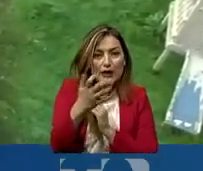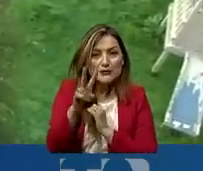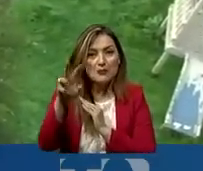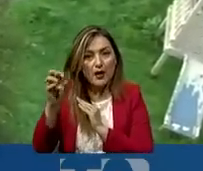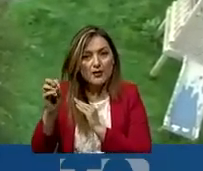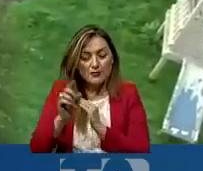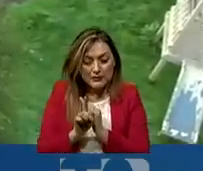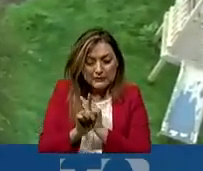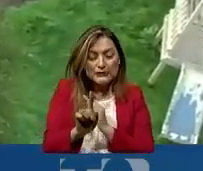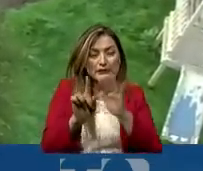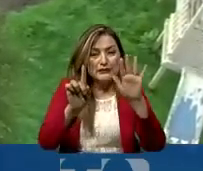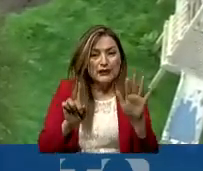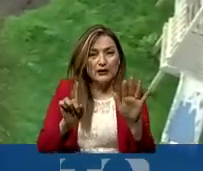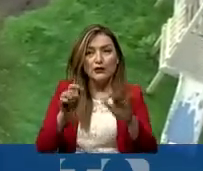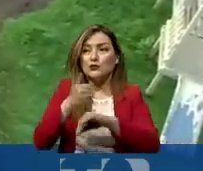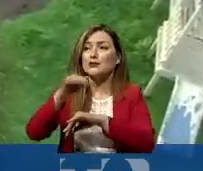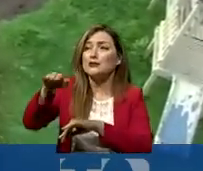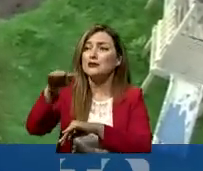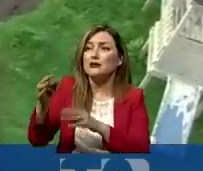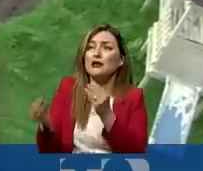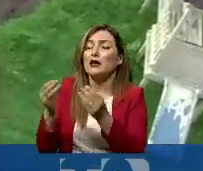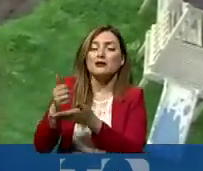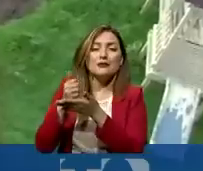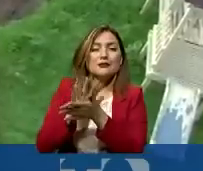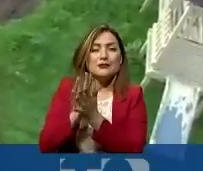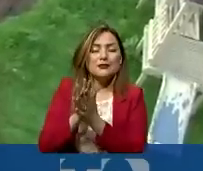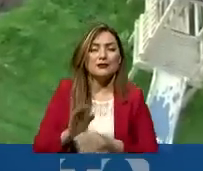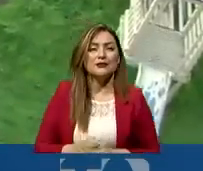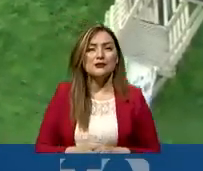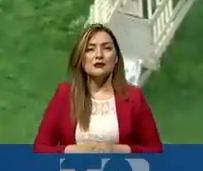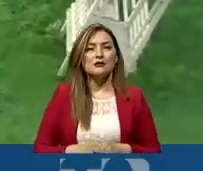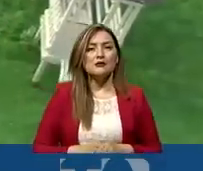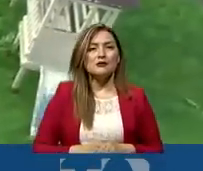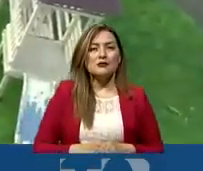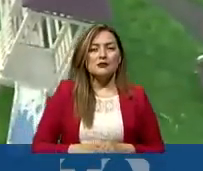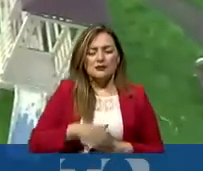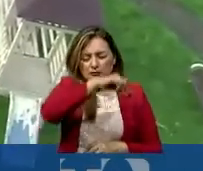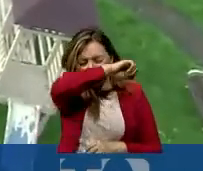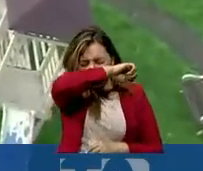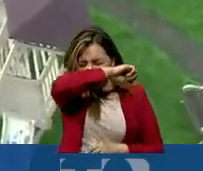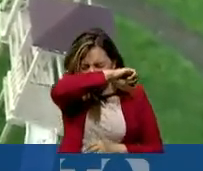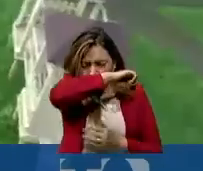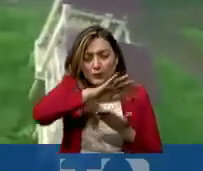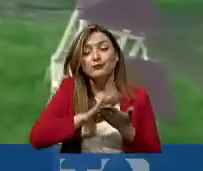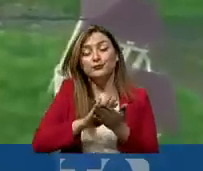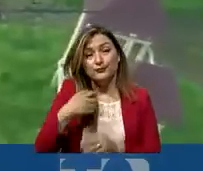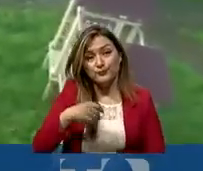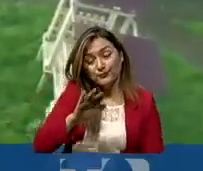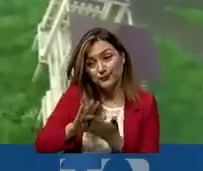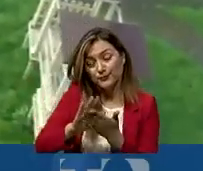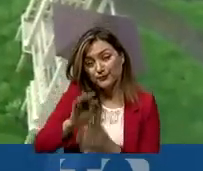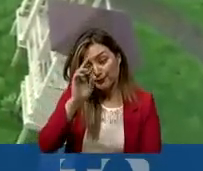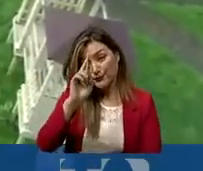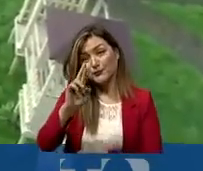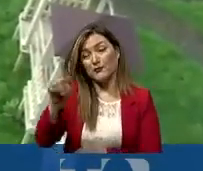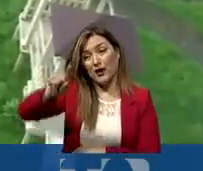metros, pero nadie hace nada. Mil disculpas con el respeto que se merecen ustedes. Y así, aquí vienen